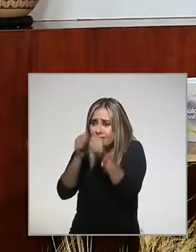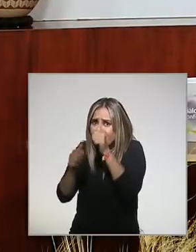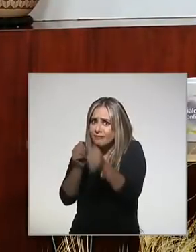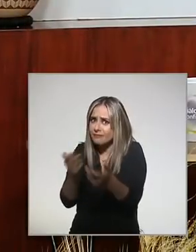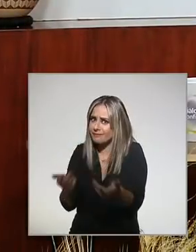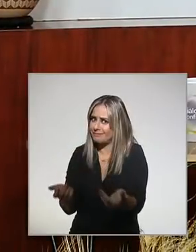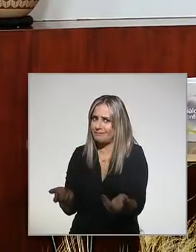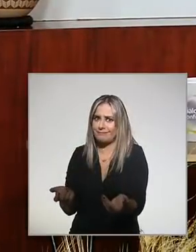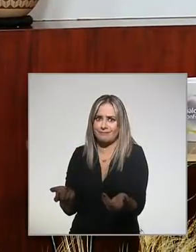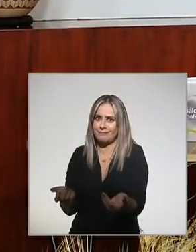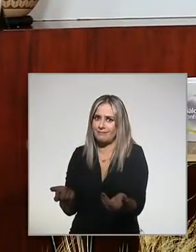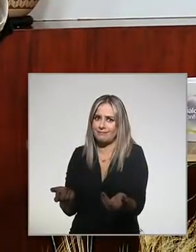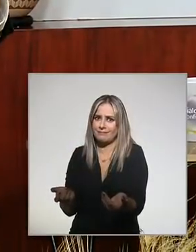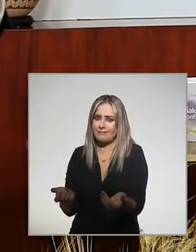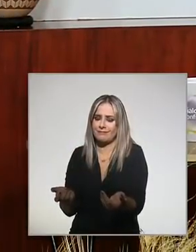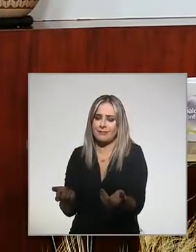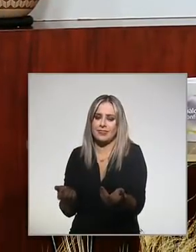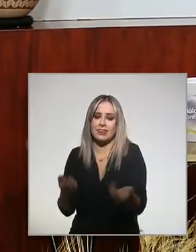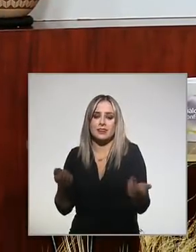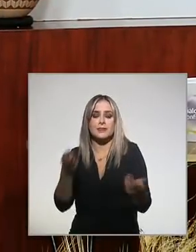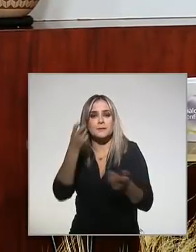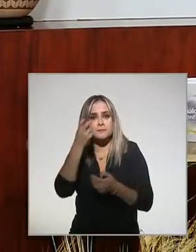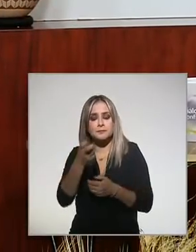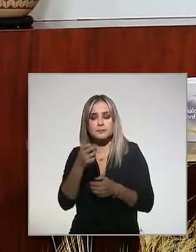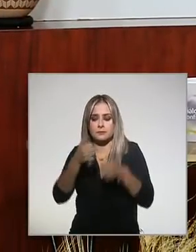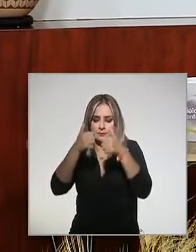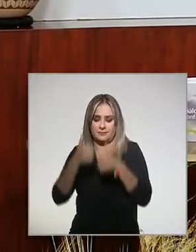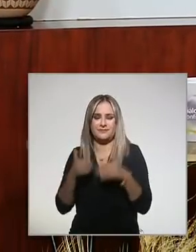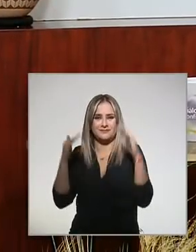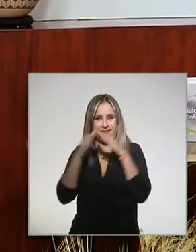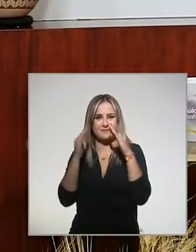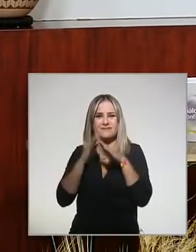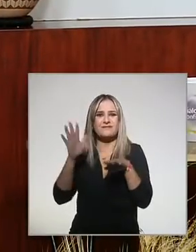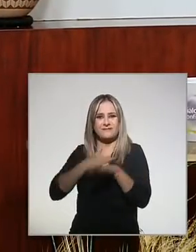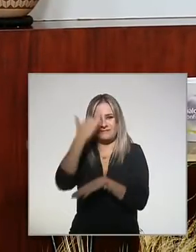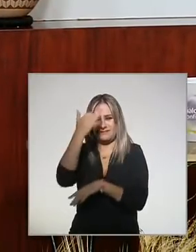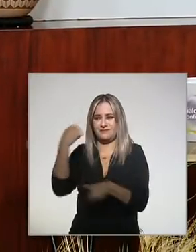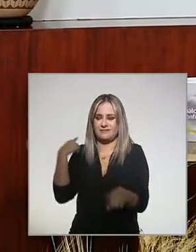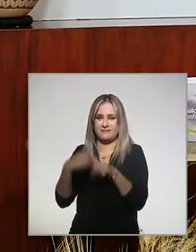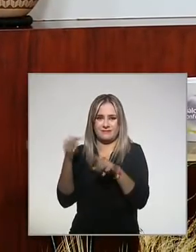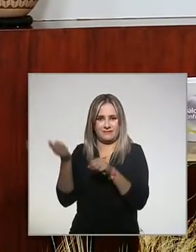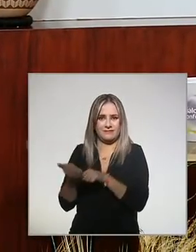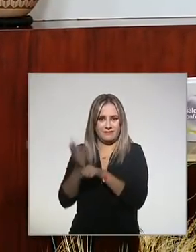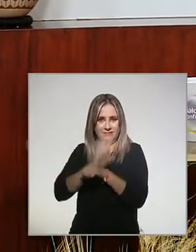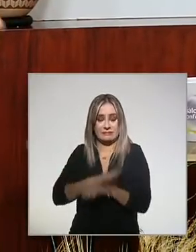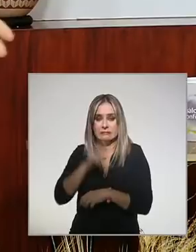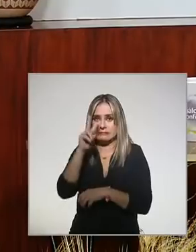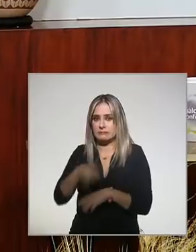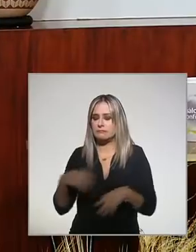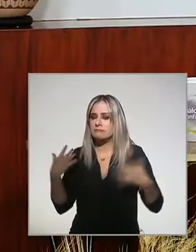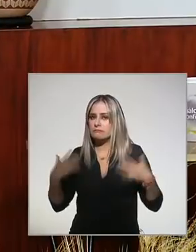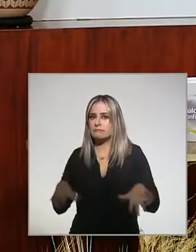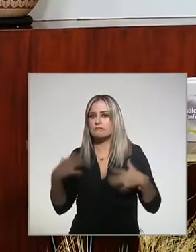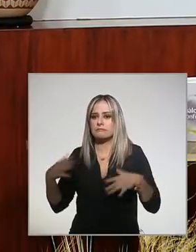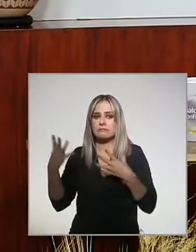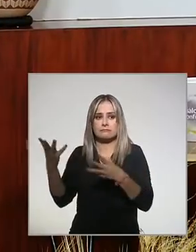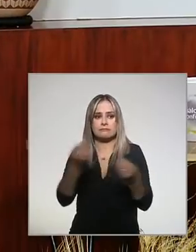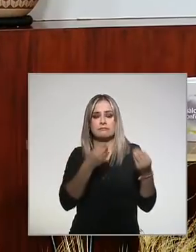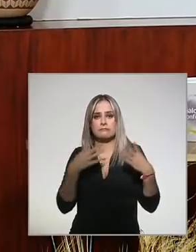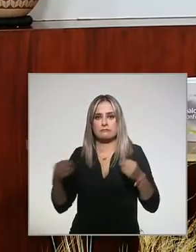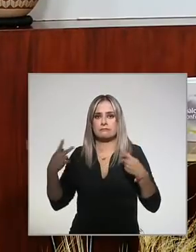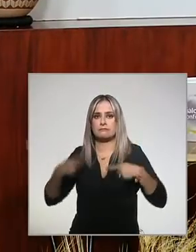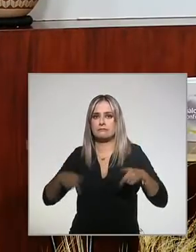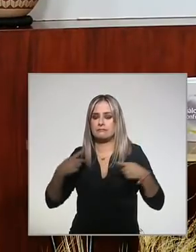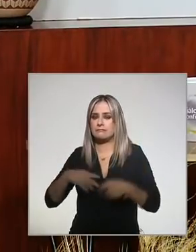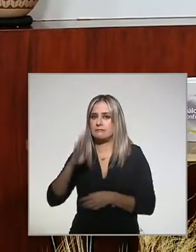y no se pueden adaptar. El confinamiento fue una prueba de fuego que muchos reprobamos en